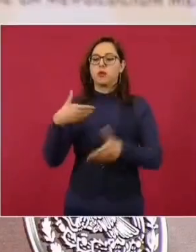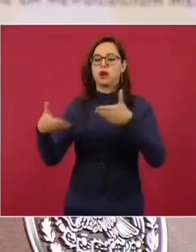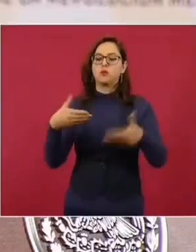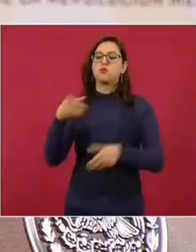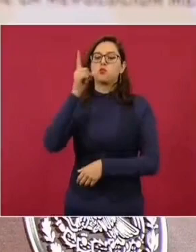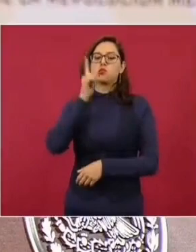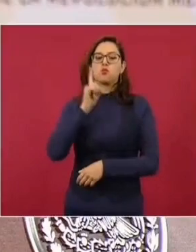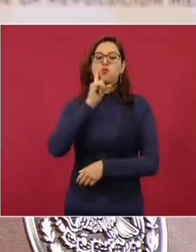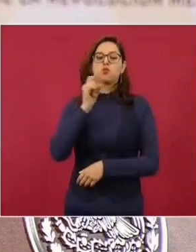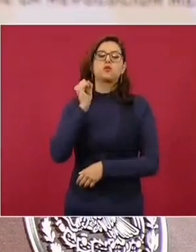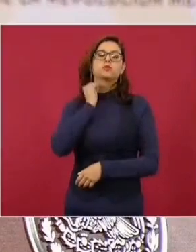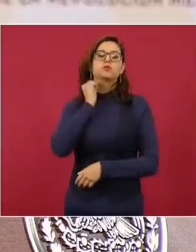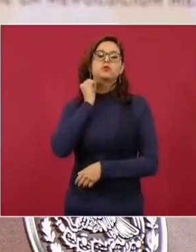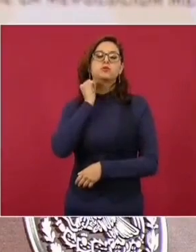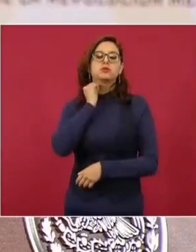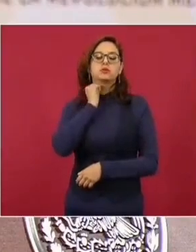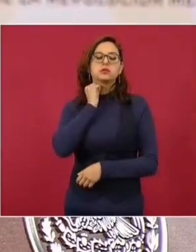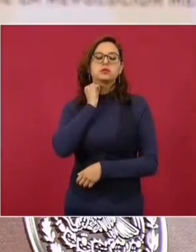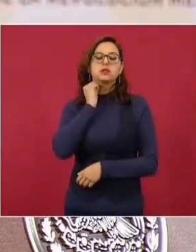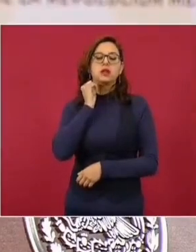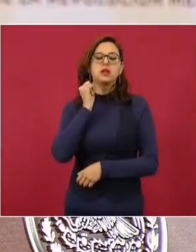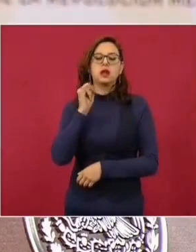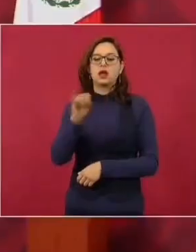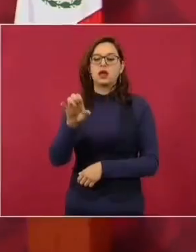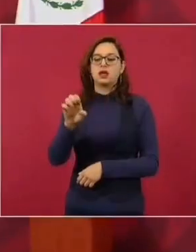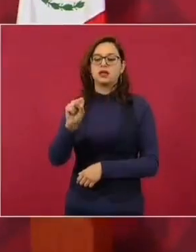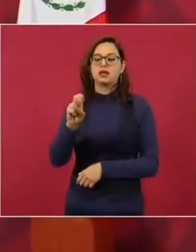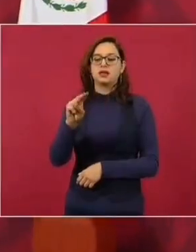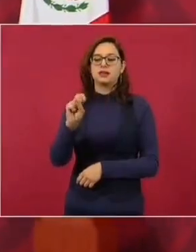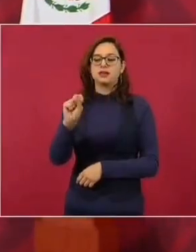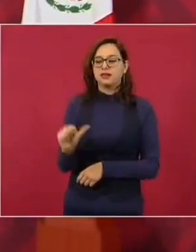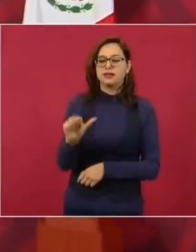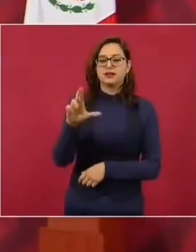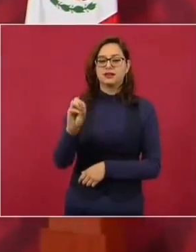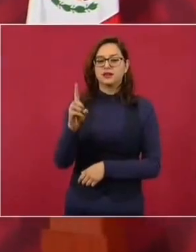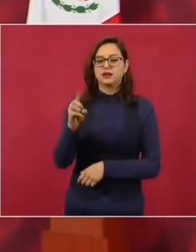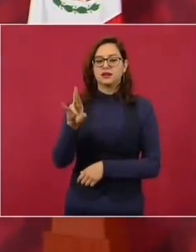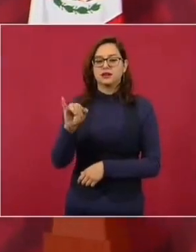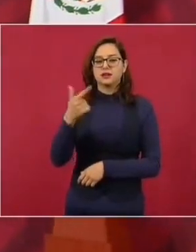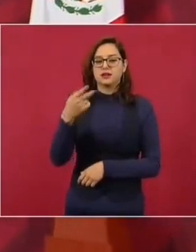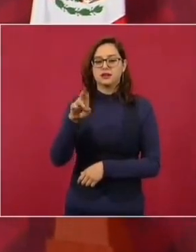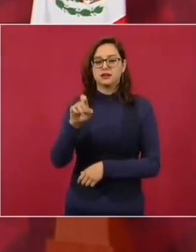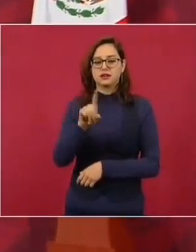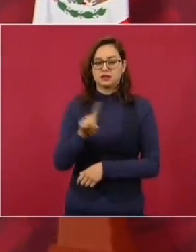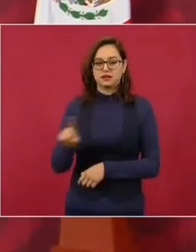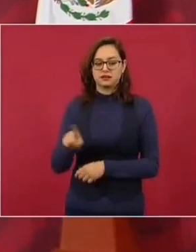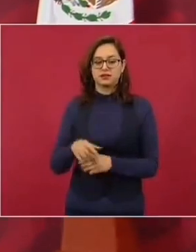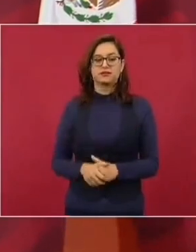la senadora suplente, Jesusa Rodríguez.